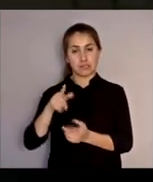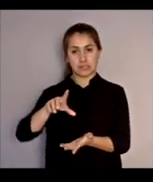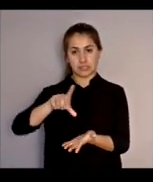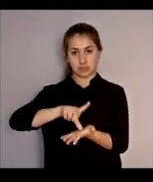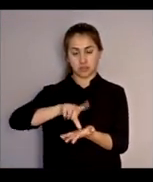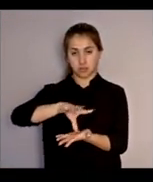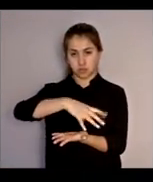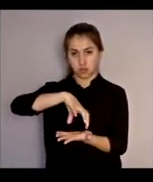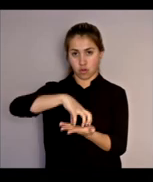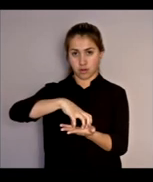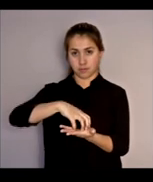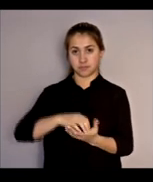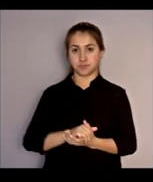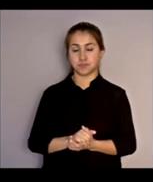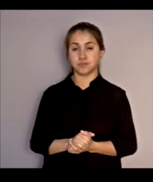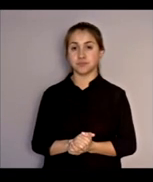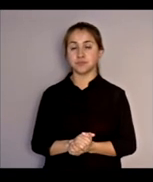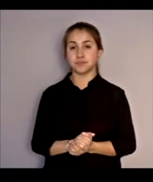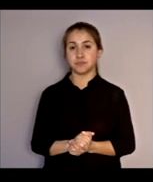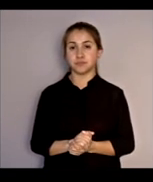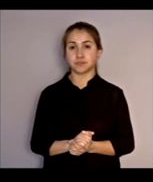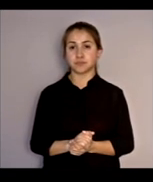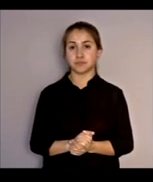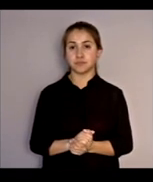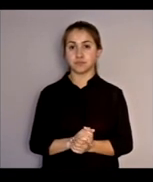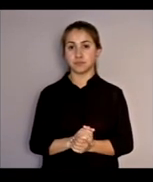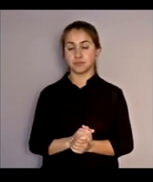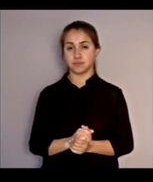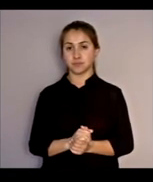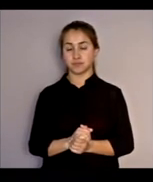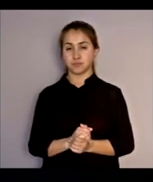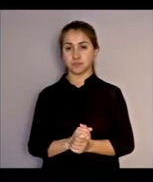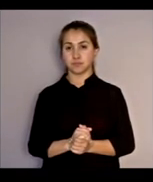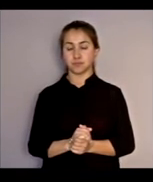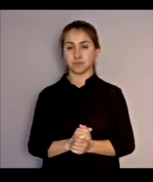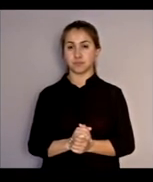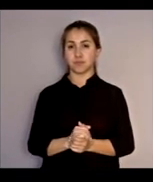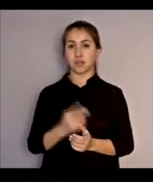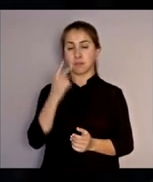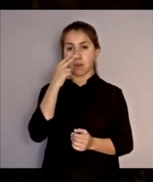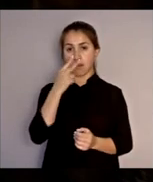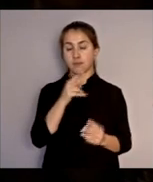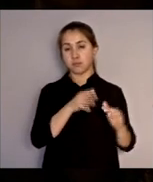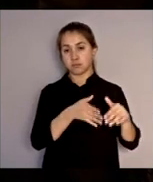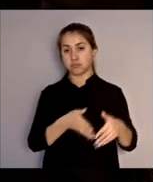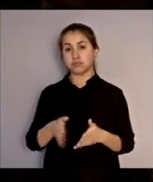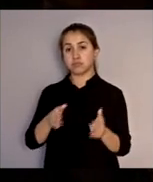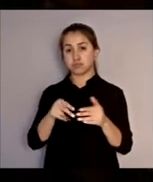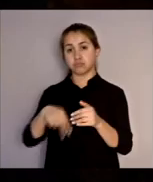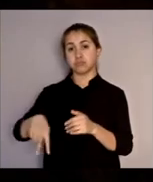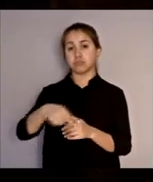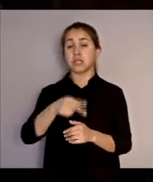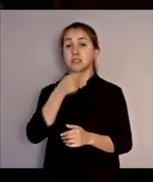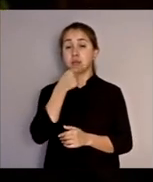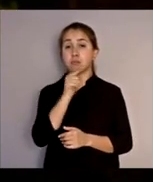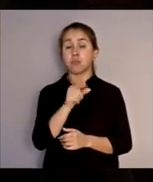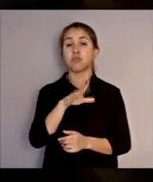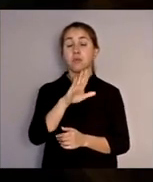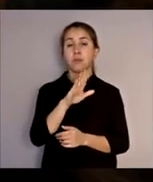zona. ¿No es cierto? Y vamos a recorrer un poco este túnel. Las erupciones más recientes que han